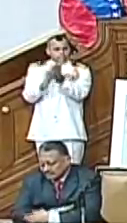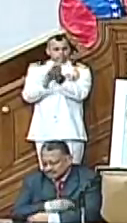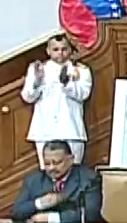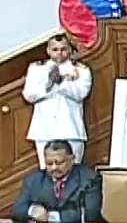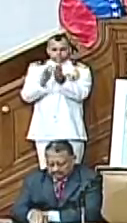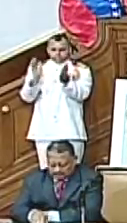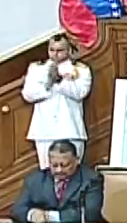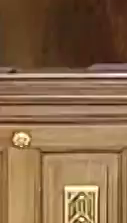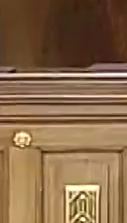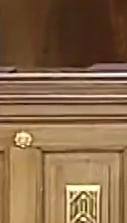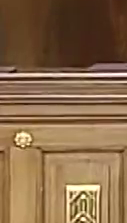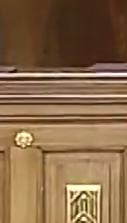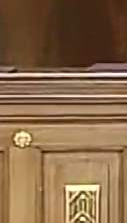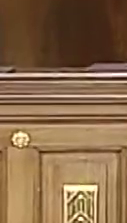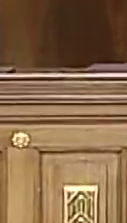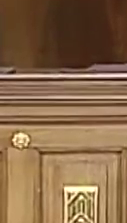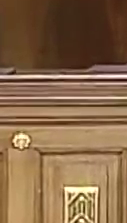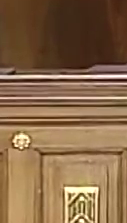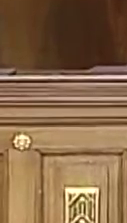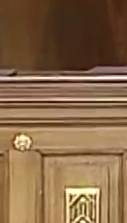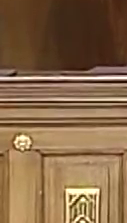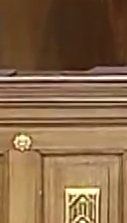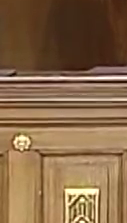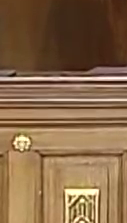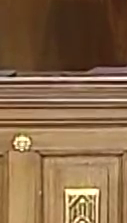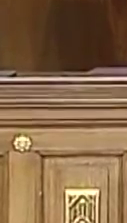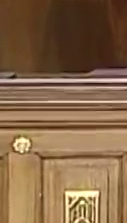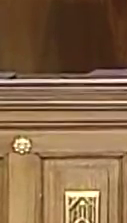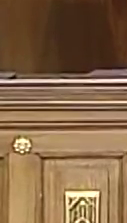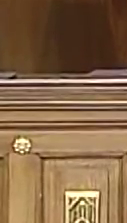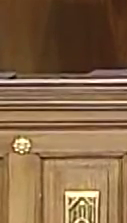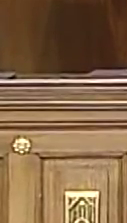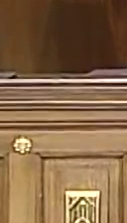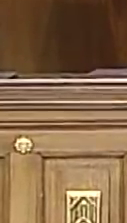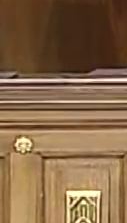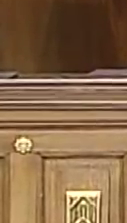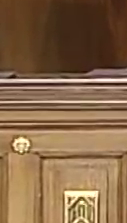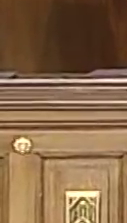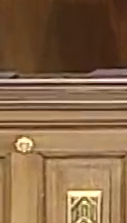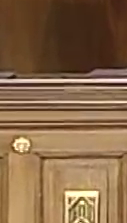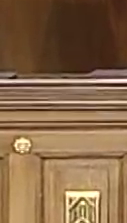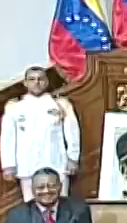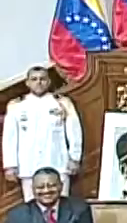vez, donde siempre debes estar, y en la casa,